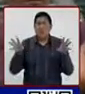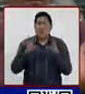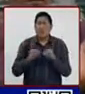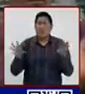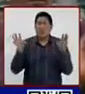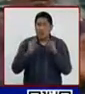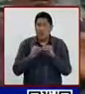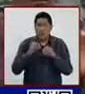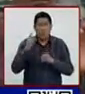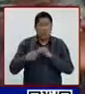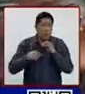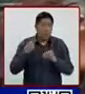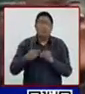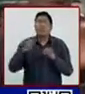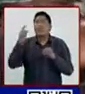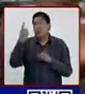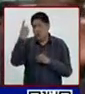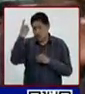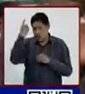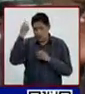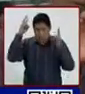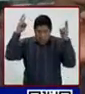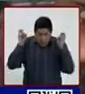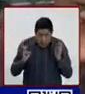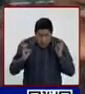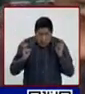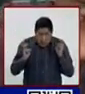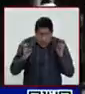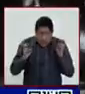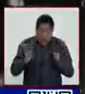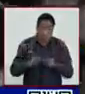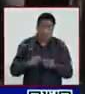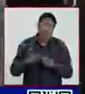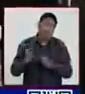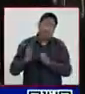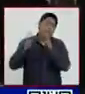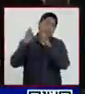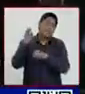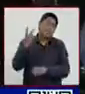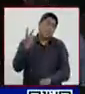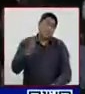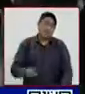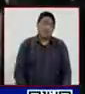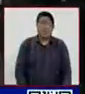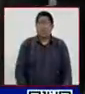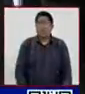compañeros, relacionado netamente a este tema de nuestra comercialización.